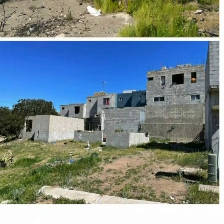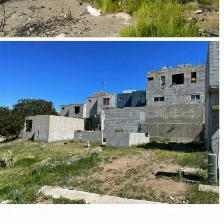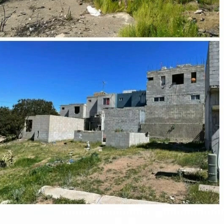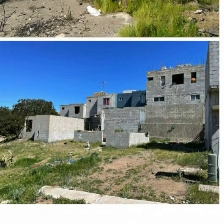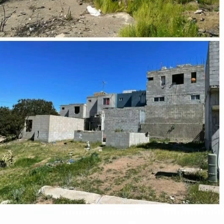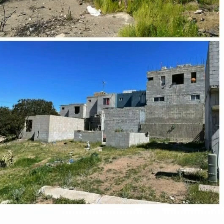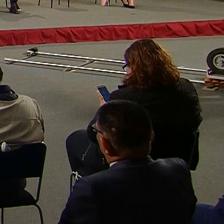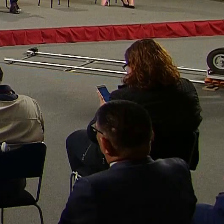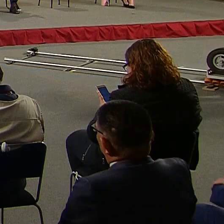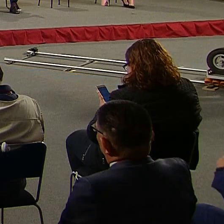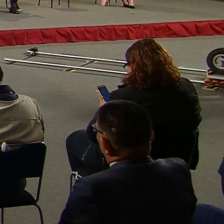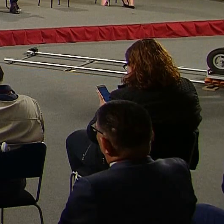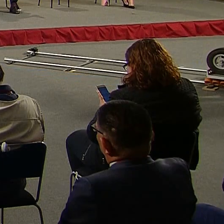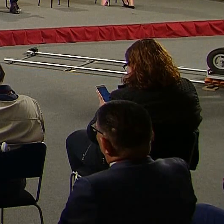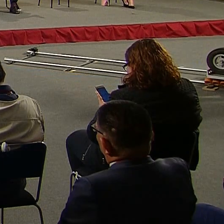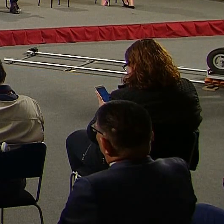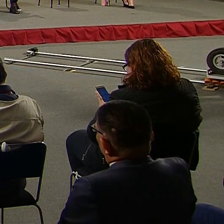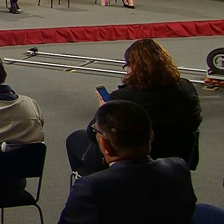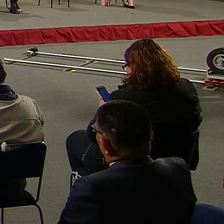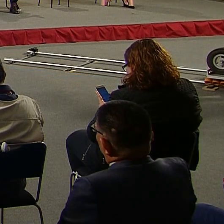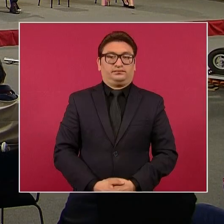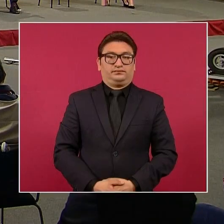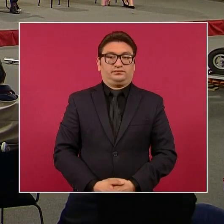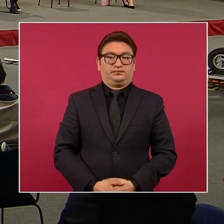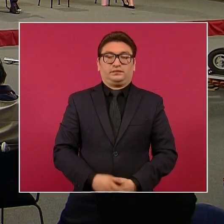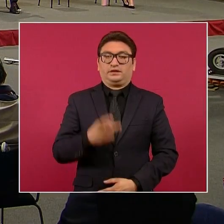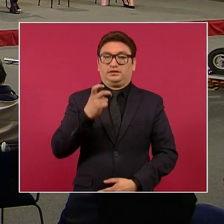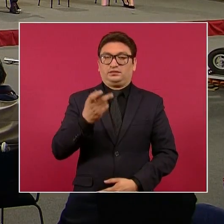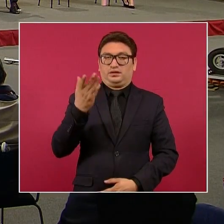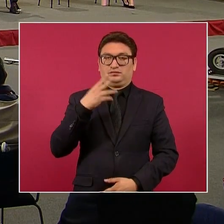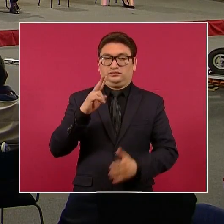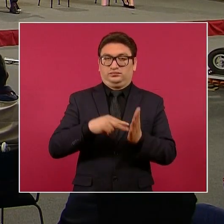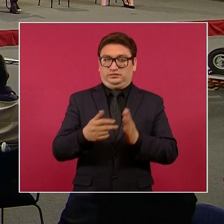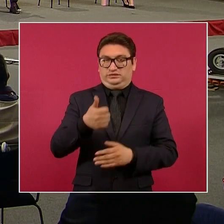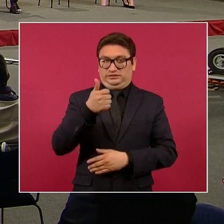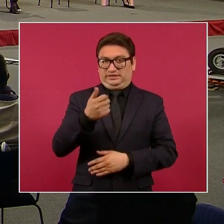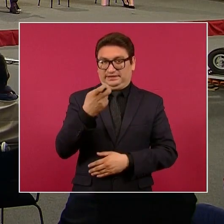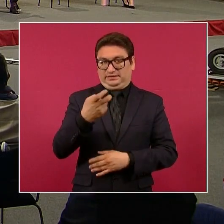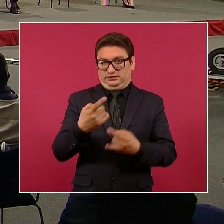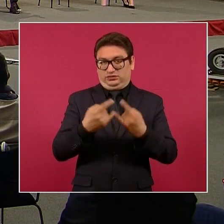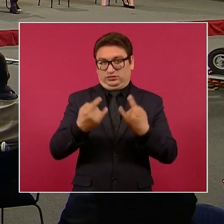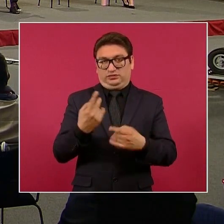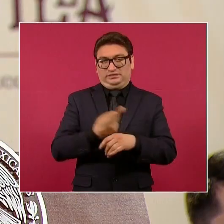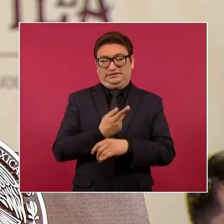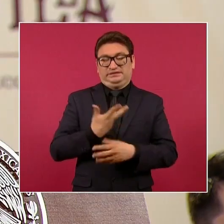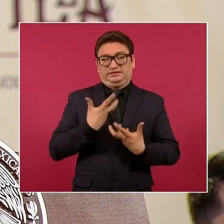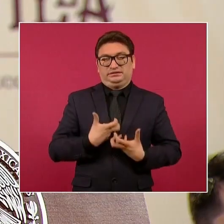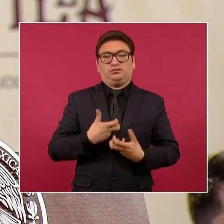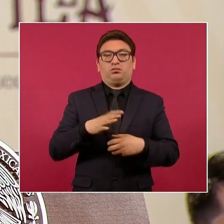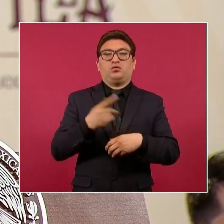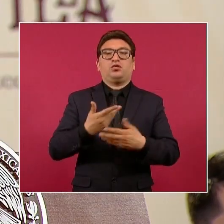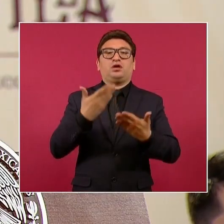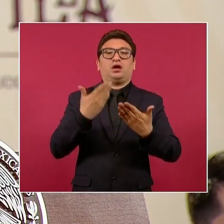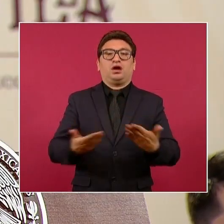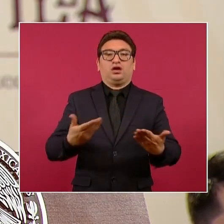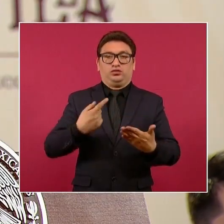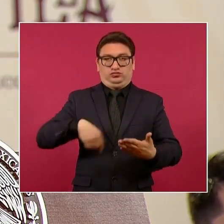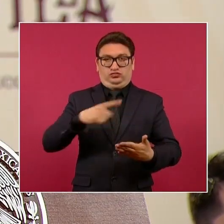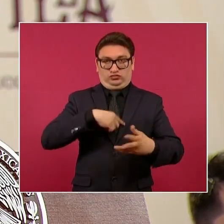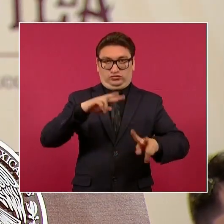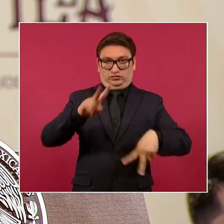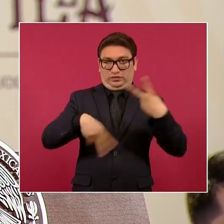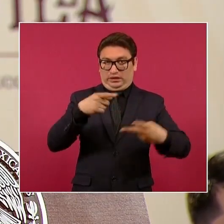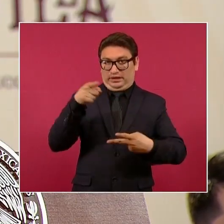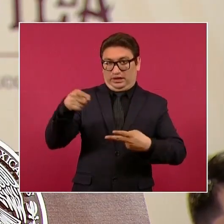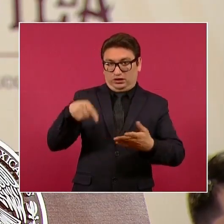23 viviendas. Este es un caso del 2006. Muy tristemente, si hoy vamos al predio donde